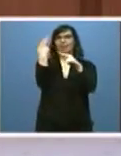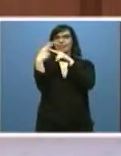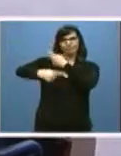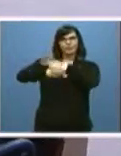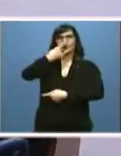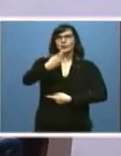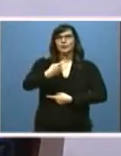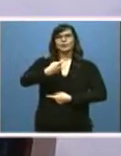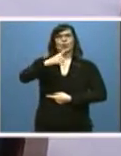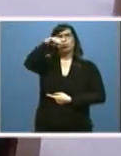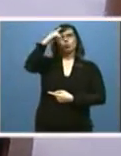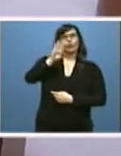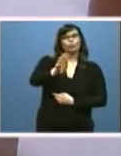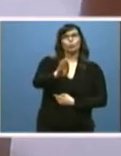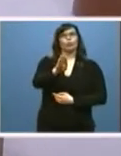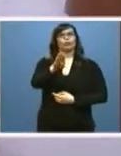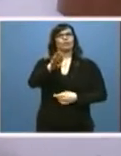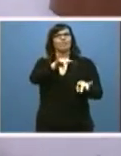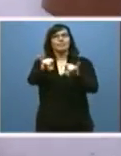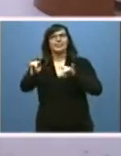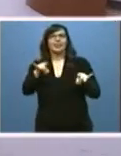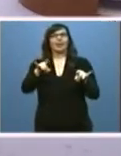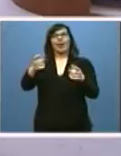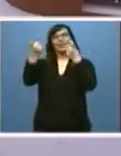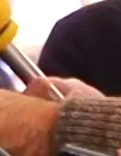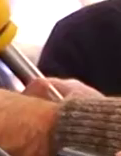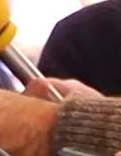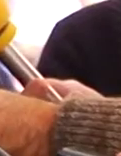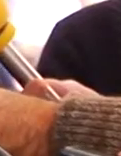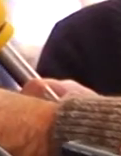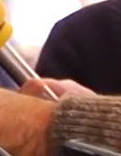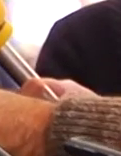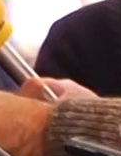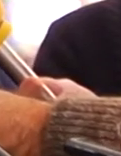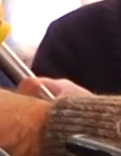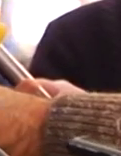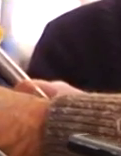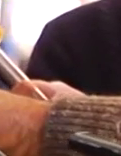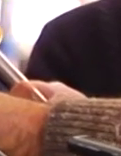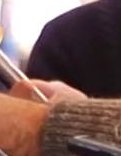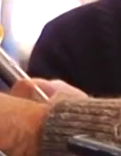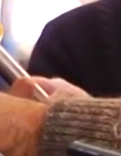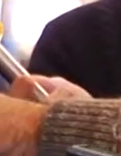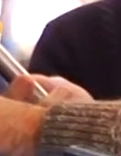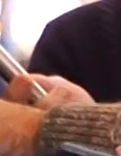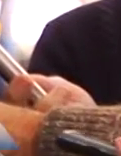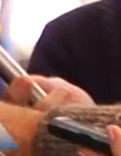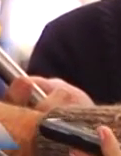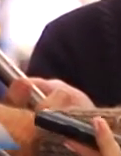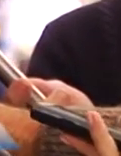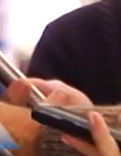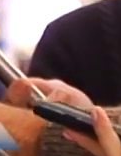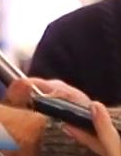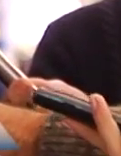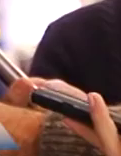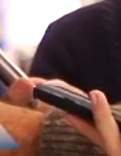este acto para reconocer los derechos de los emigrantes castellanos y leoneses. Yo creo que nos estamos esforzando. Yo he tenido esta